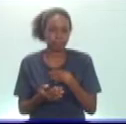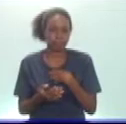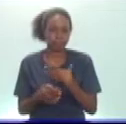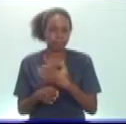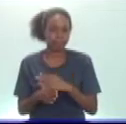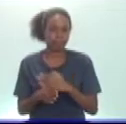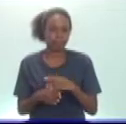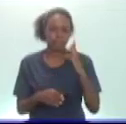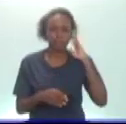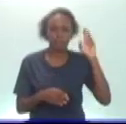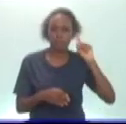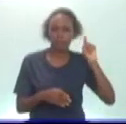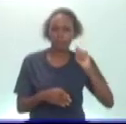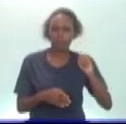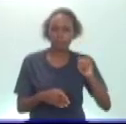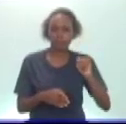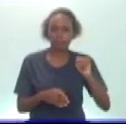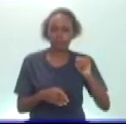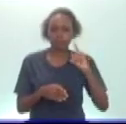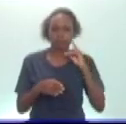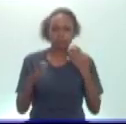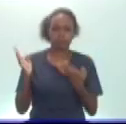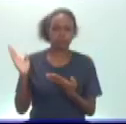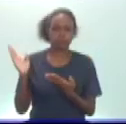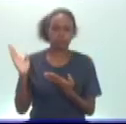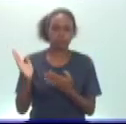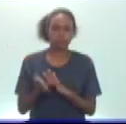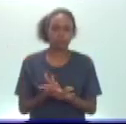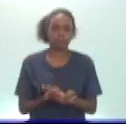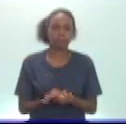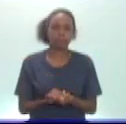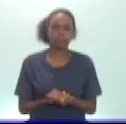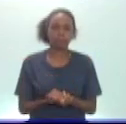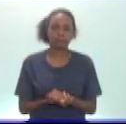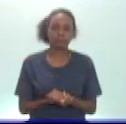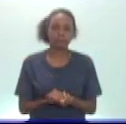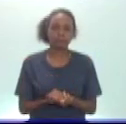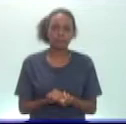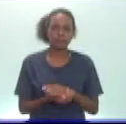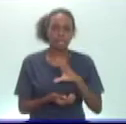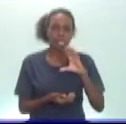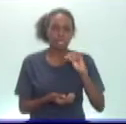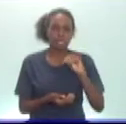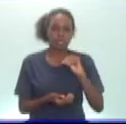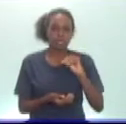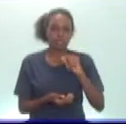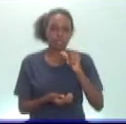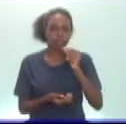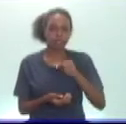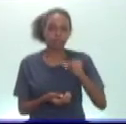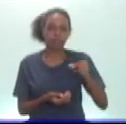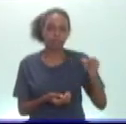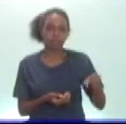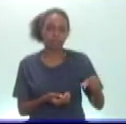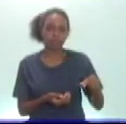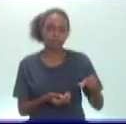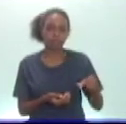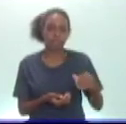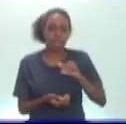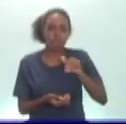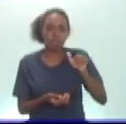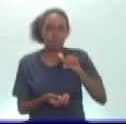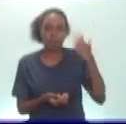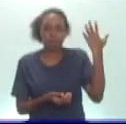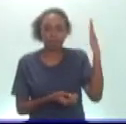la pregunta, ¿cuántas personas en total ha transportado el barco? Cuando hablamos de personas, estamos hablando de turistas